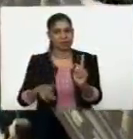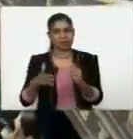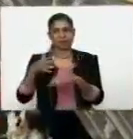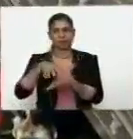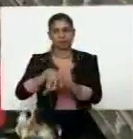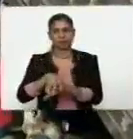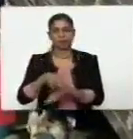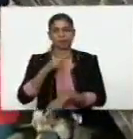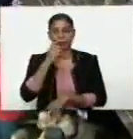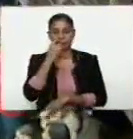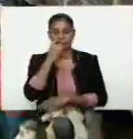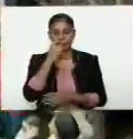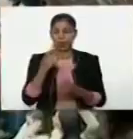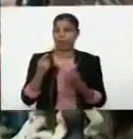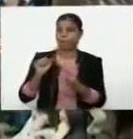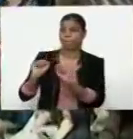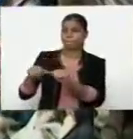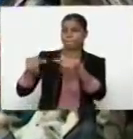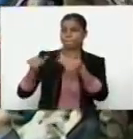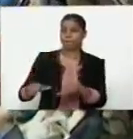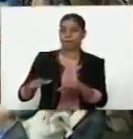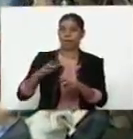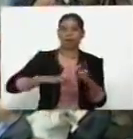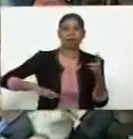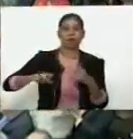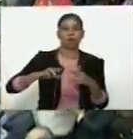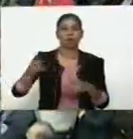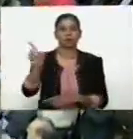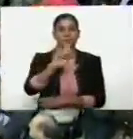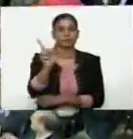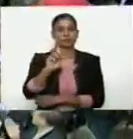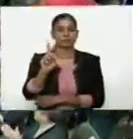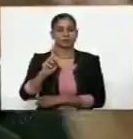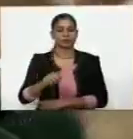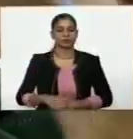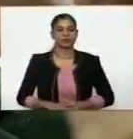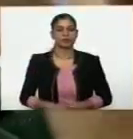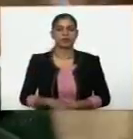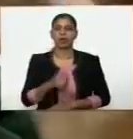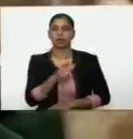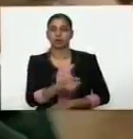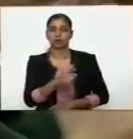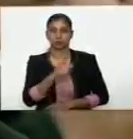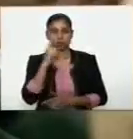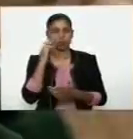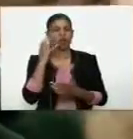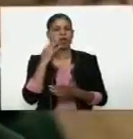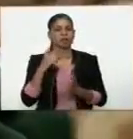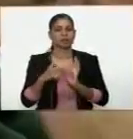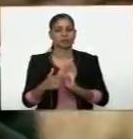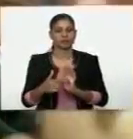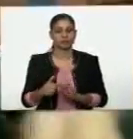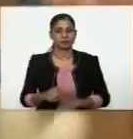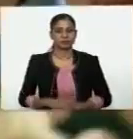nosotros. Nada podrá detener la marcha de esta constituyente, Diomar, y tú has sido ejemplo de ello.